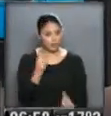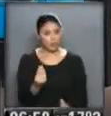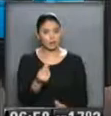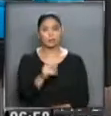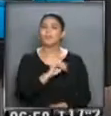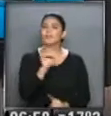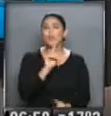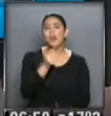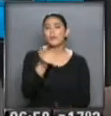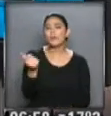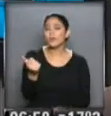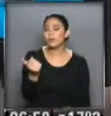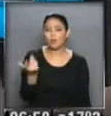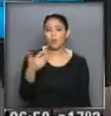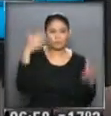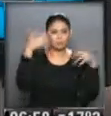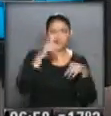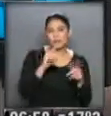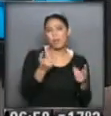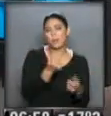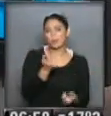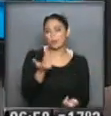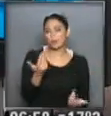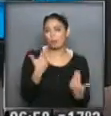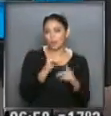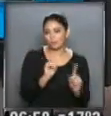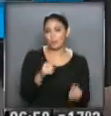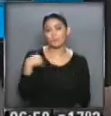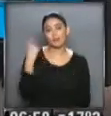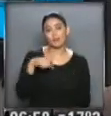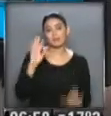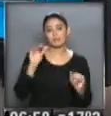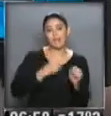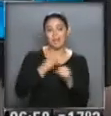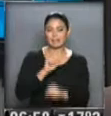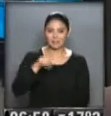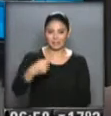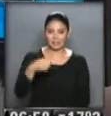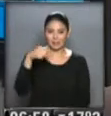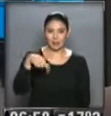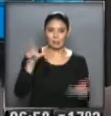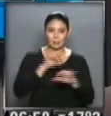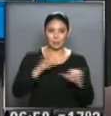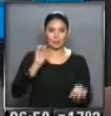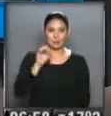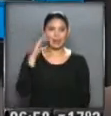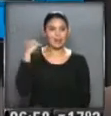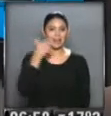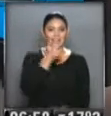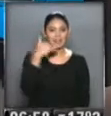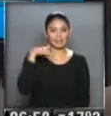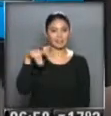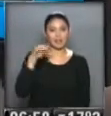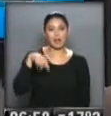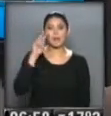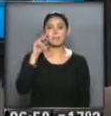muy aislado, es baja la probabilidad, pero bueno. Nosotros nos despedimos hasta mañana, Nadia, 6:30 aquí. Los dejamos con Visión